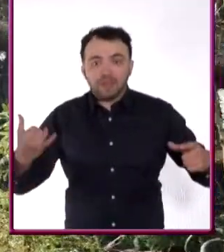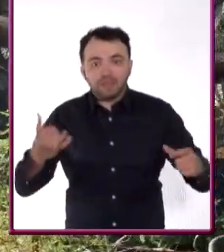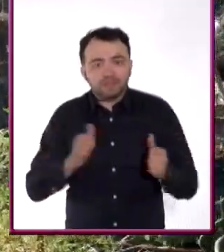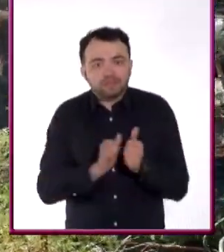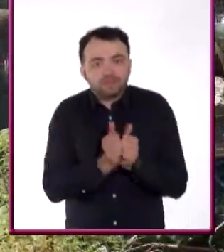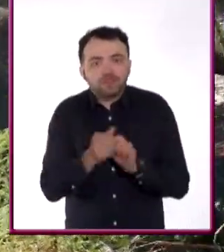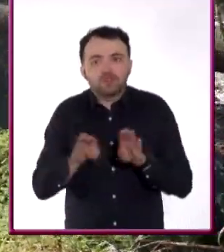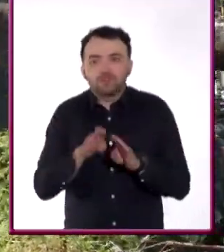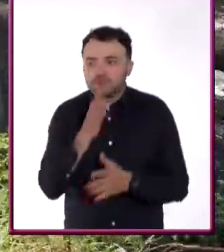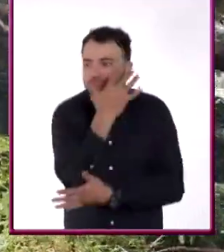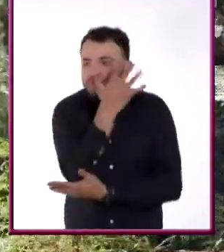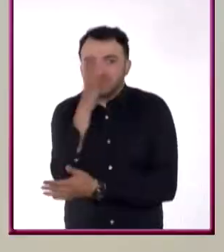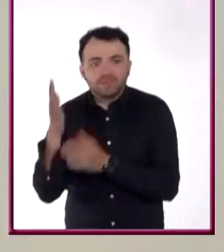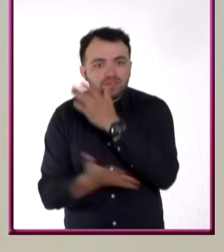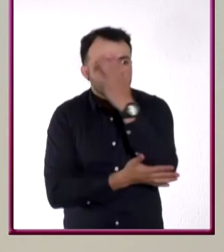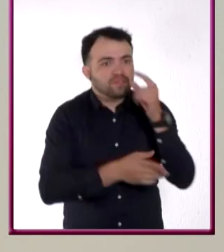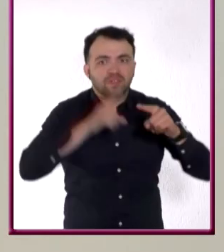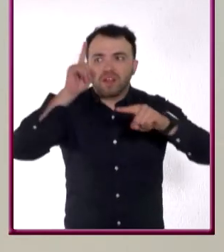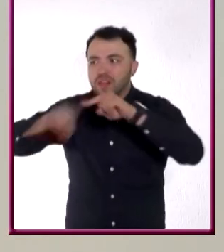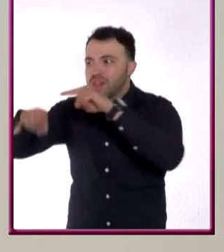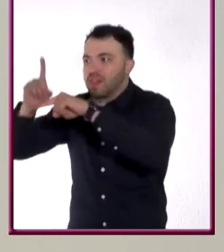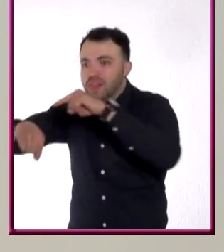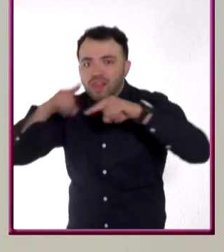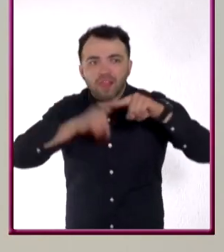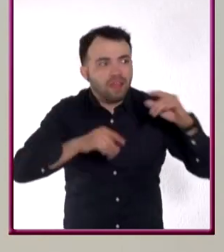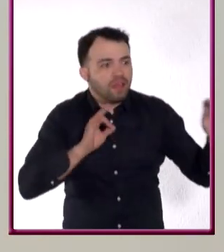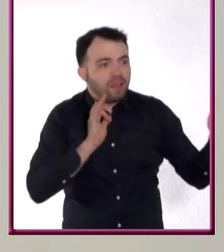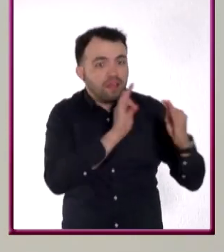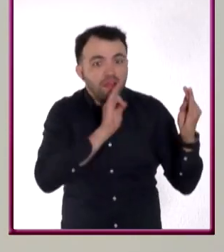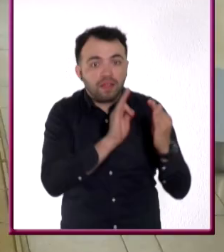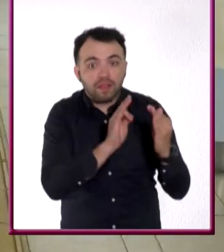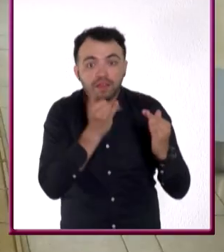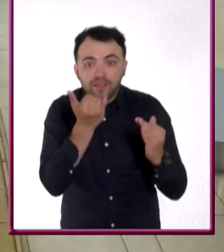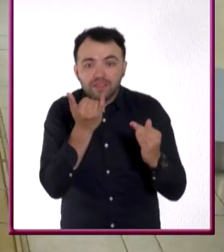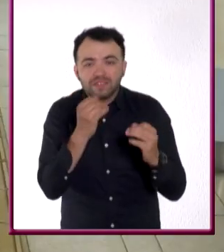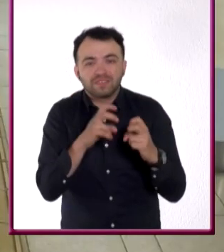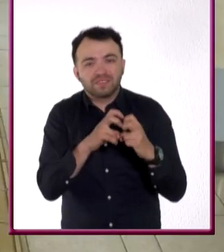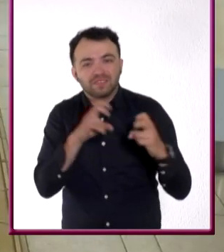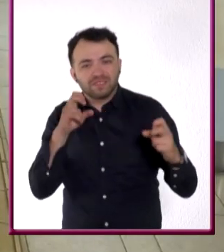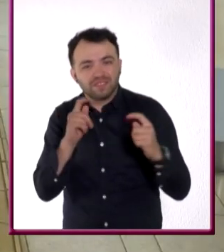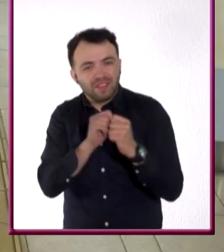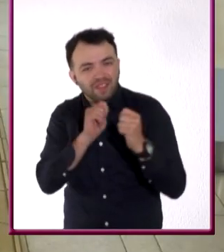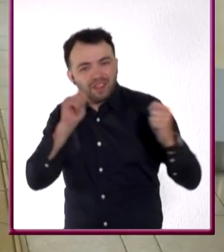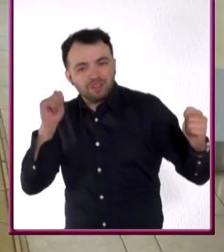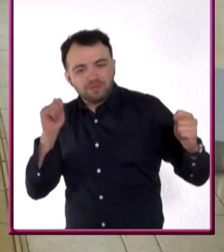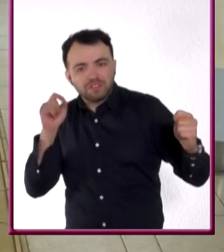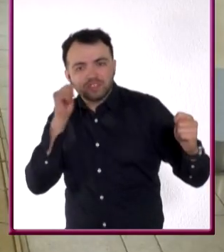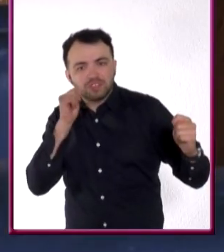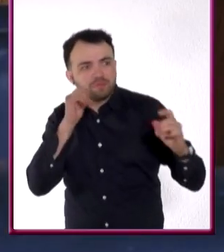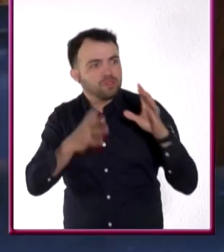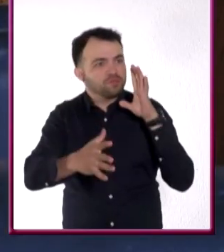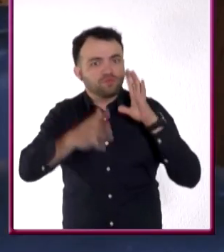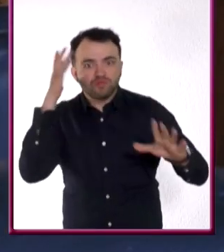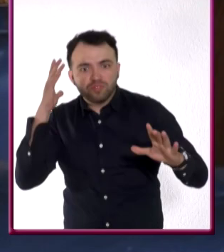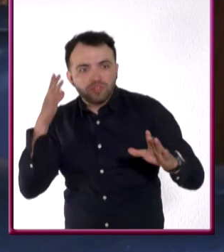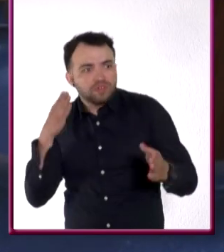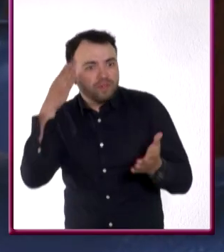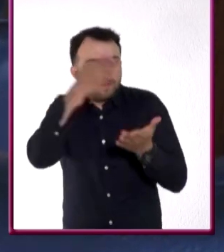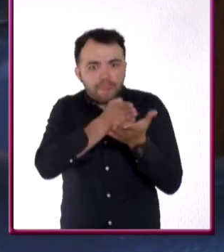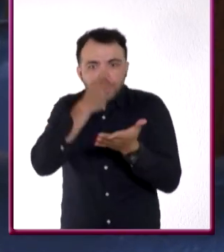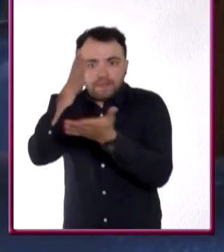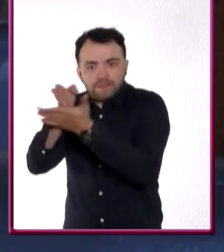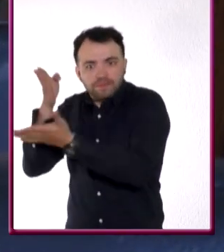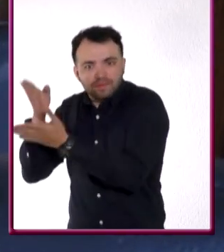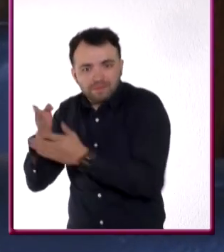el mundo natural. Además, nuestros medios de transporte son más veloces, lo que crea condiciones para que el desbordamiento ocurra